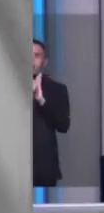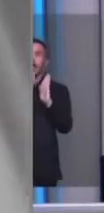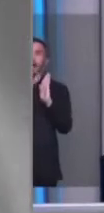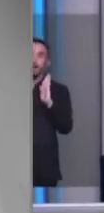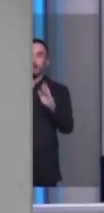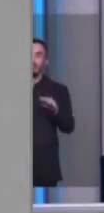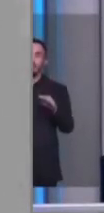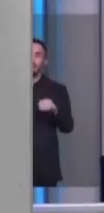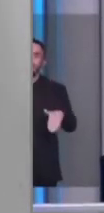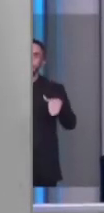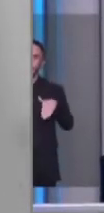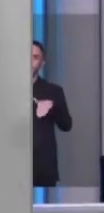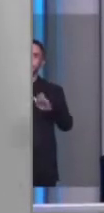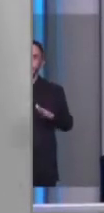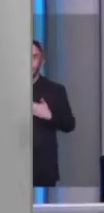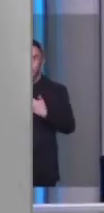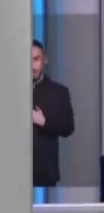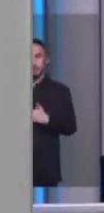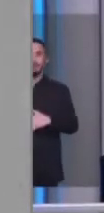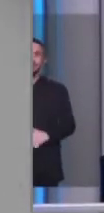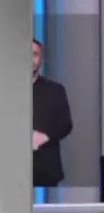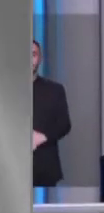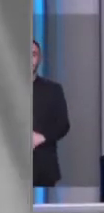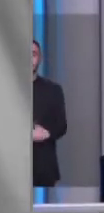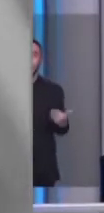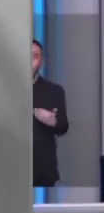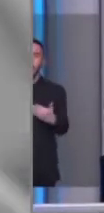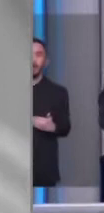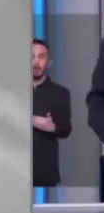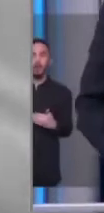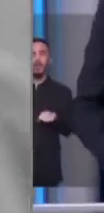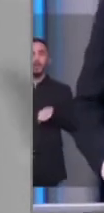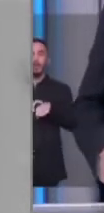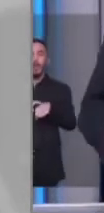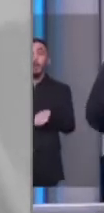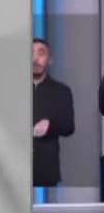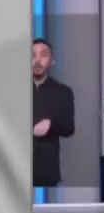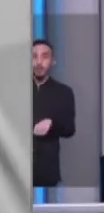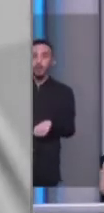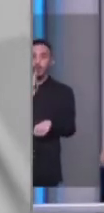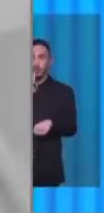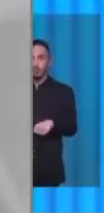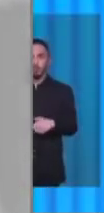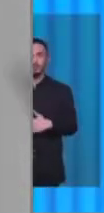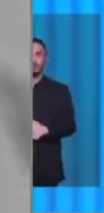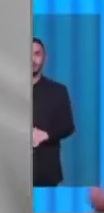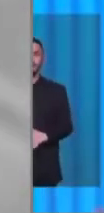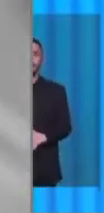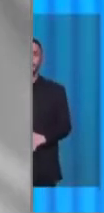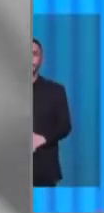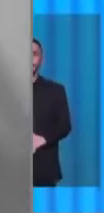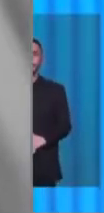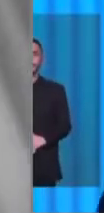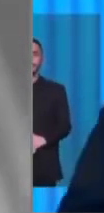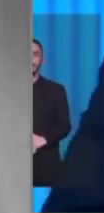y Lula O sea si algún candidato que no está más y